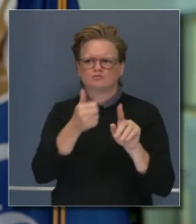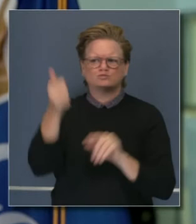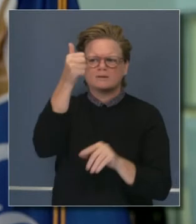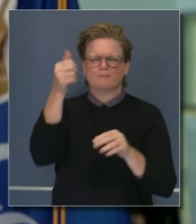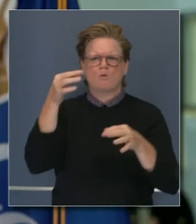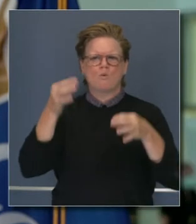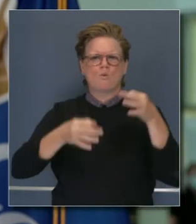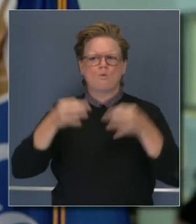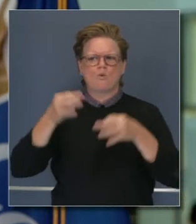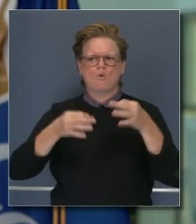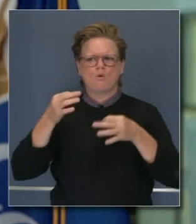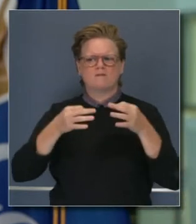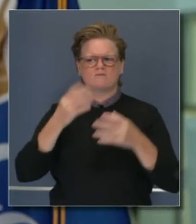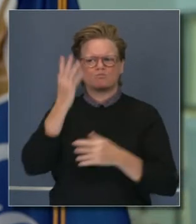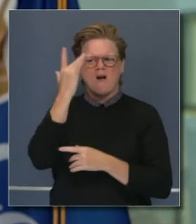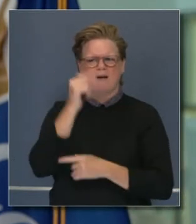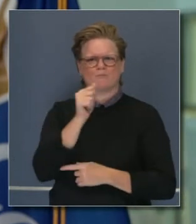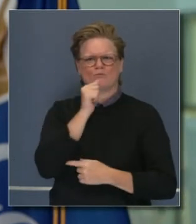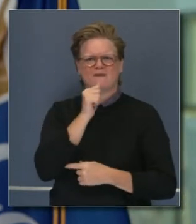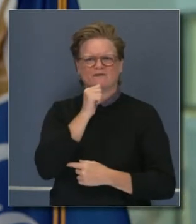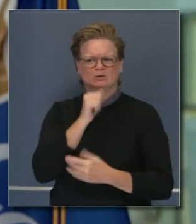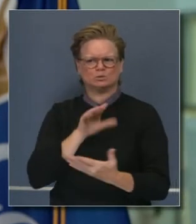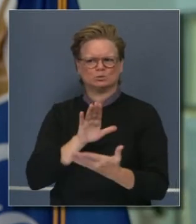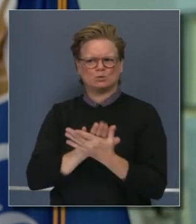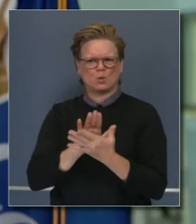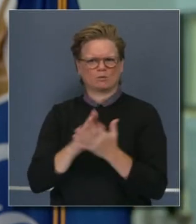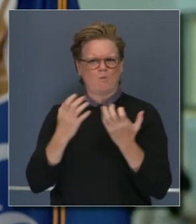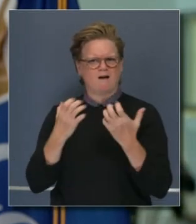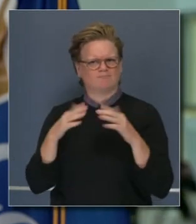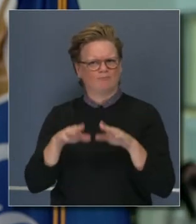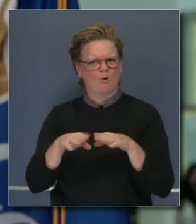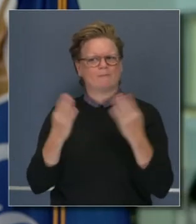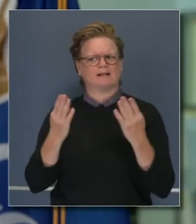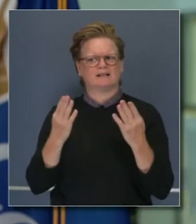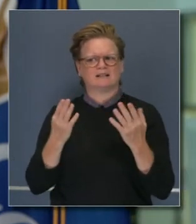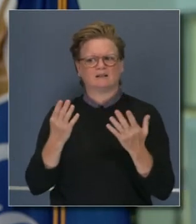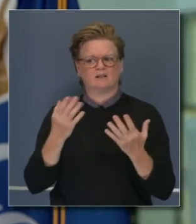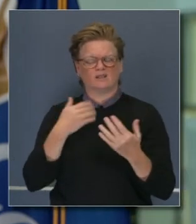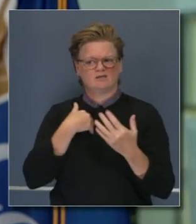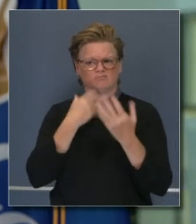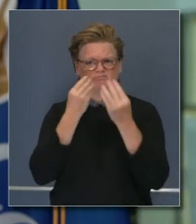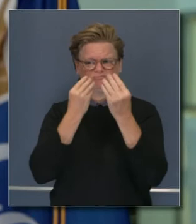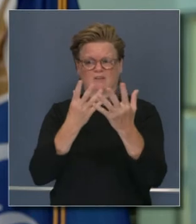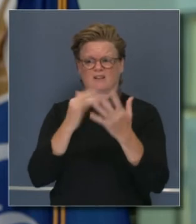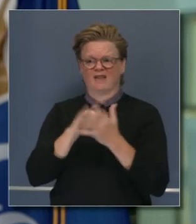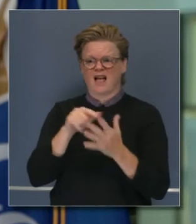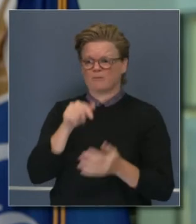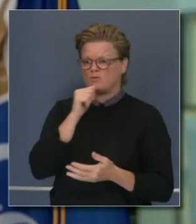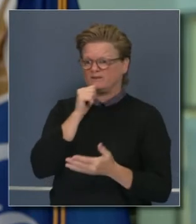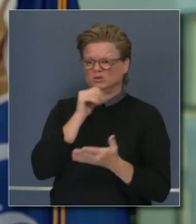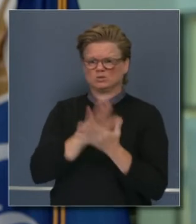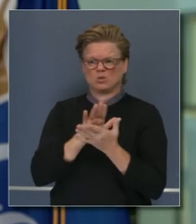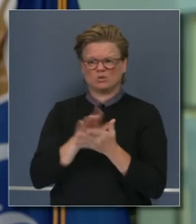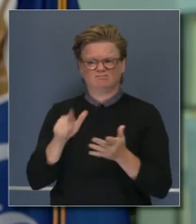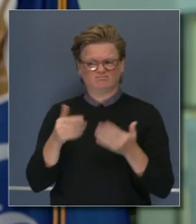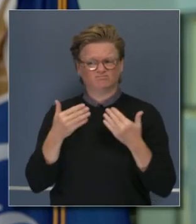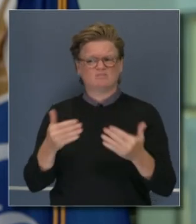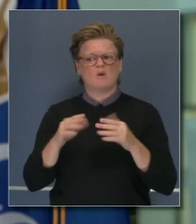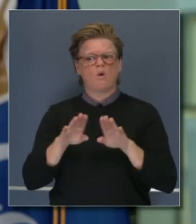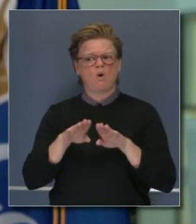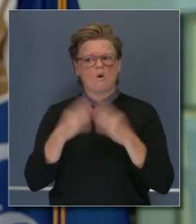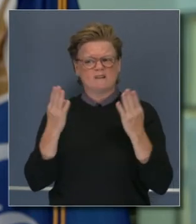usted, hablando de las escuelas privadas que reabrirán. Quiero darle un poco de trasfondo sobre esto. Queremos